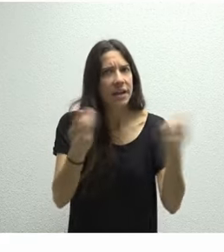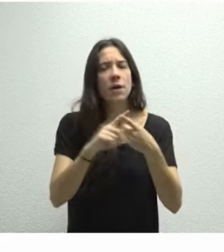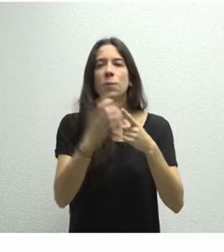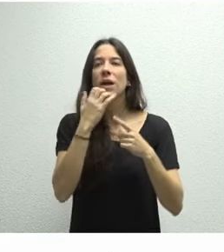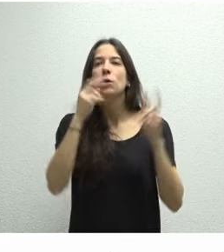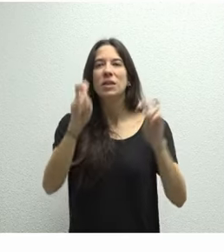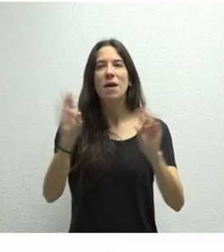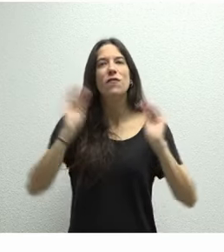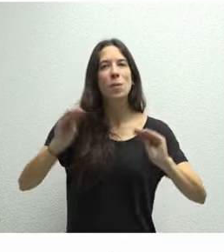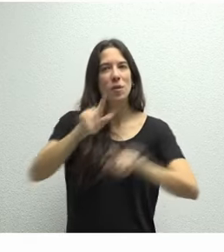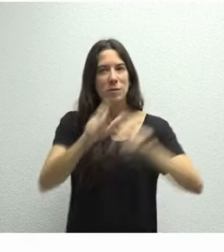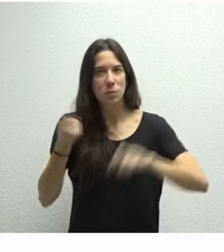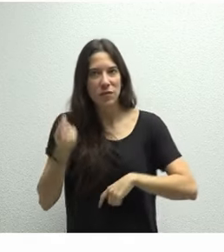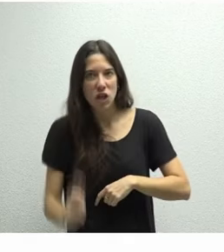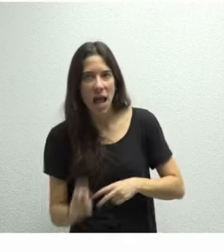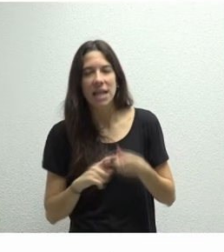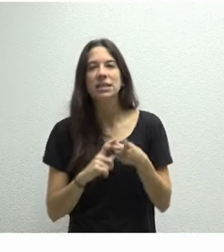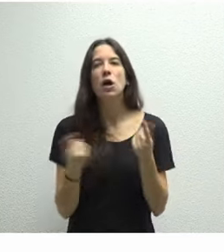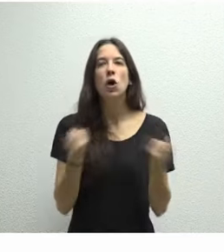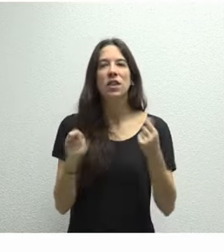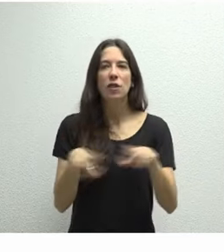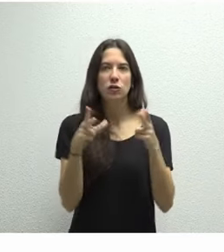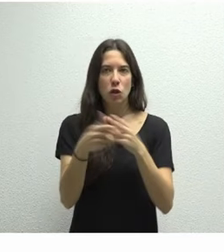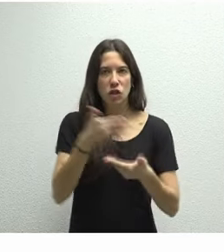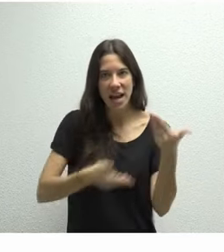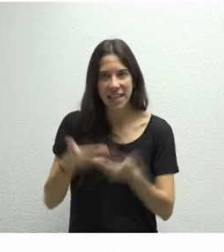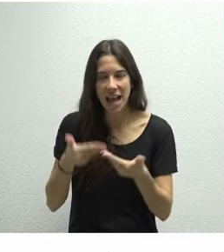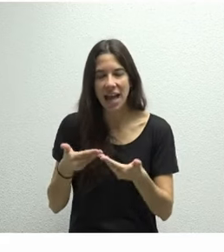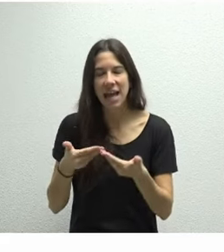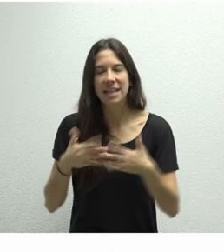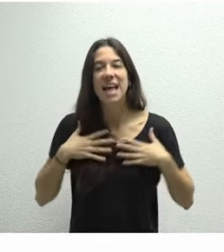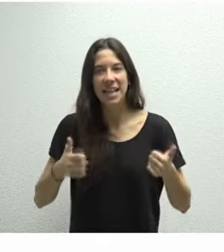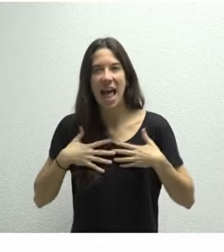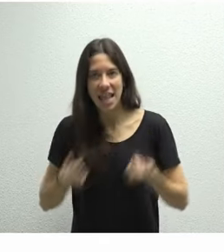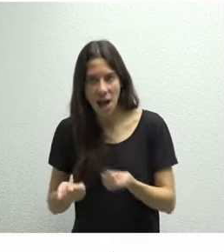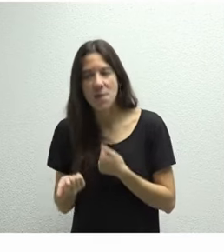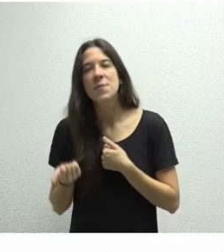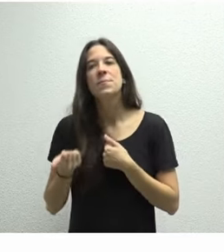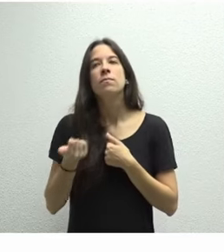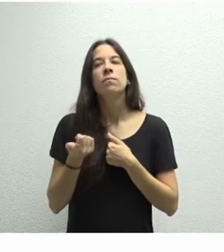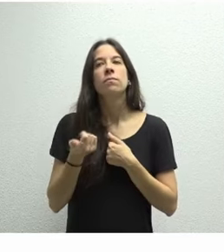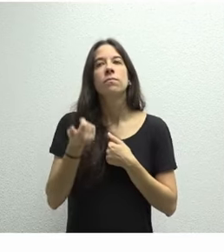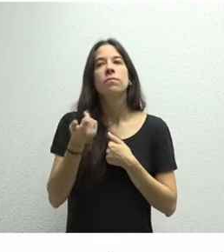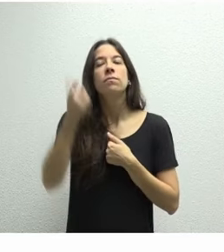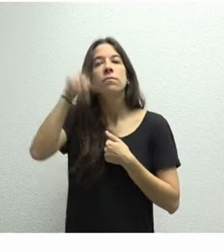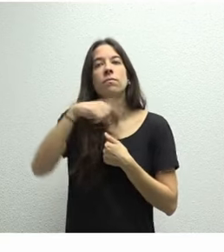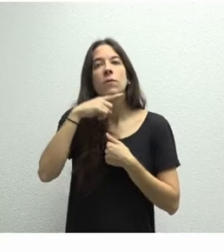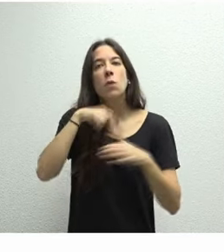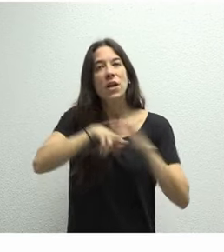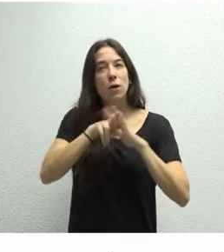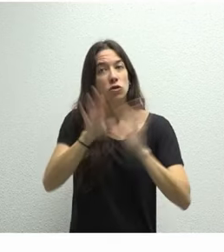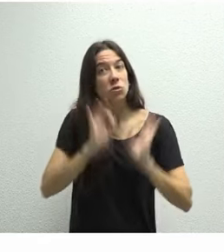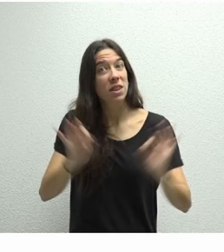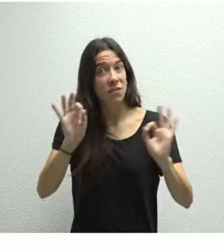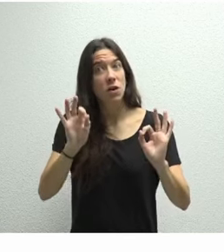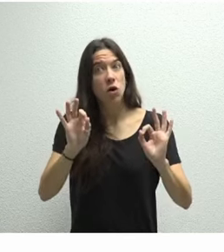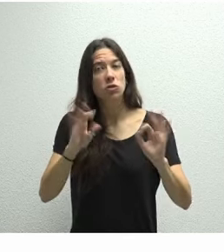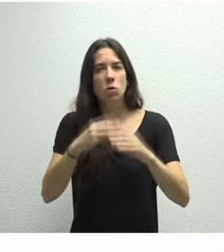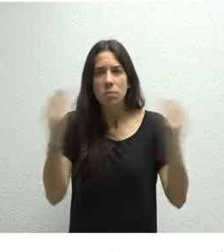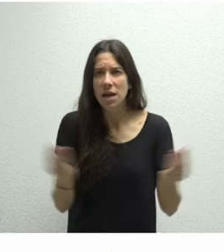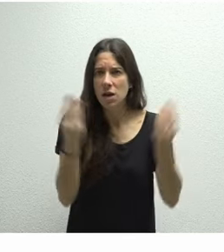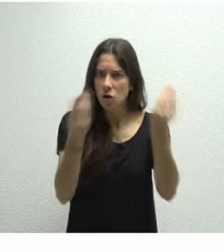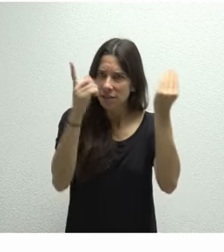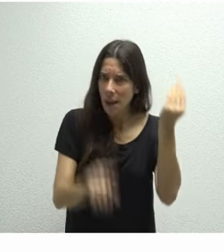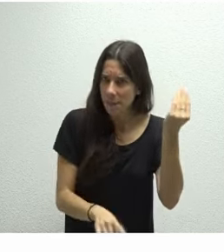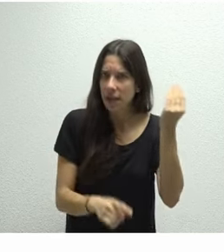Los profesionales como esa coordinación sociosanitaria como esa eh mejora de esos o de esos recursos específicos que tienen que estar en